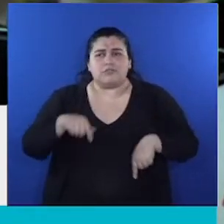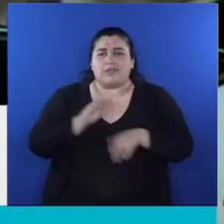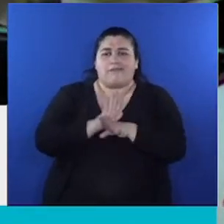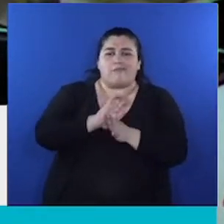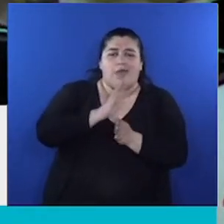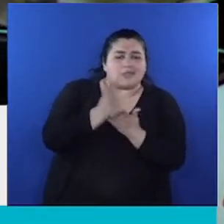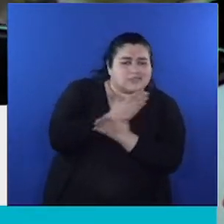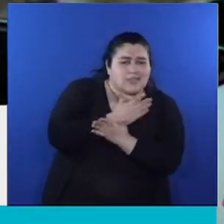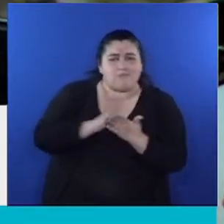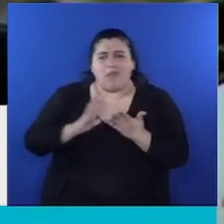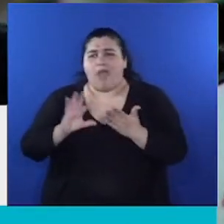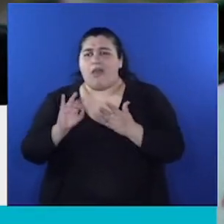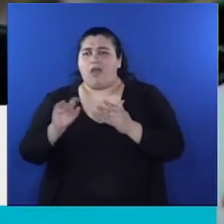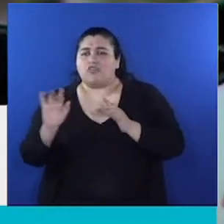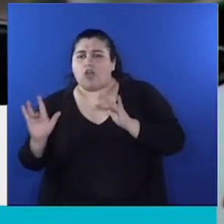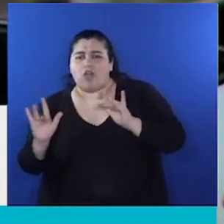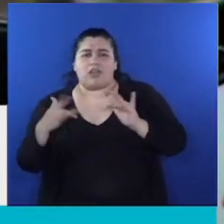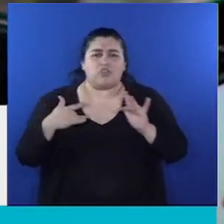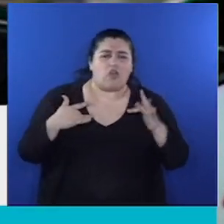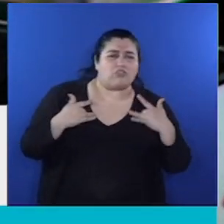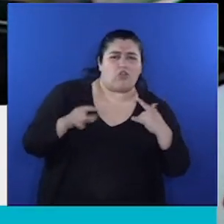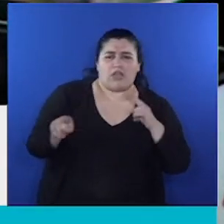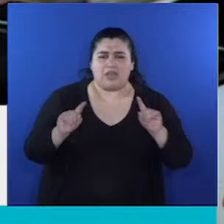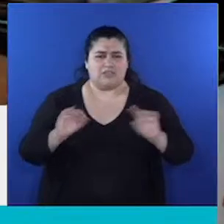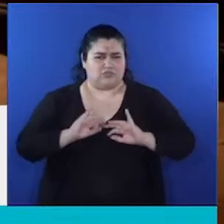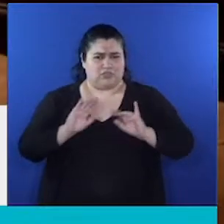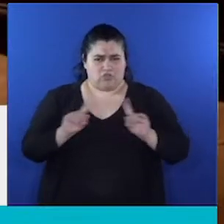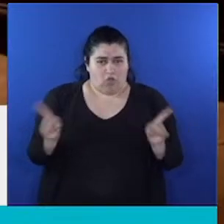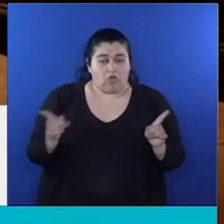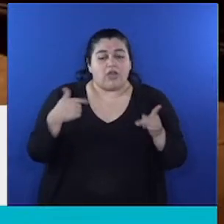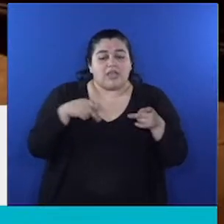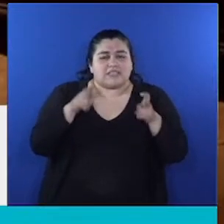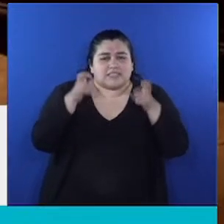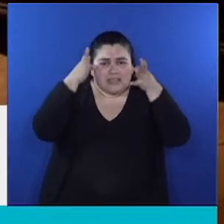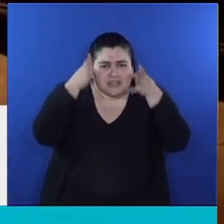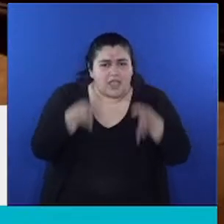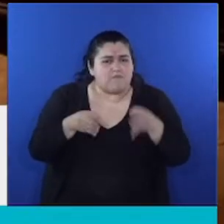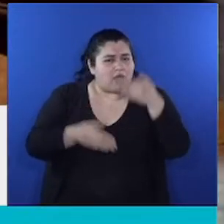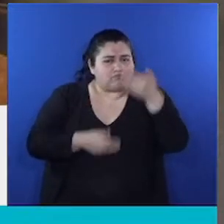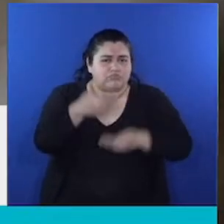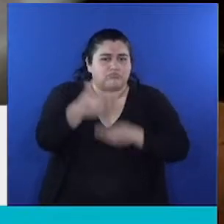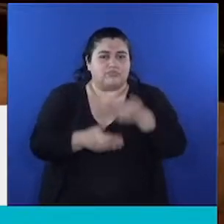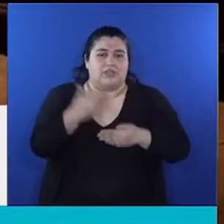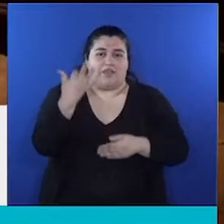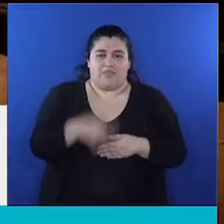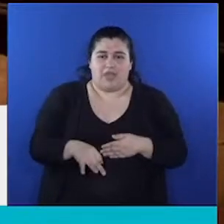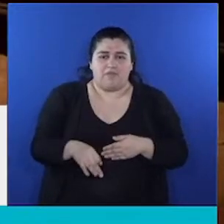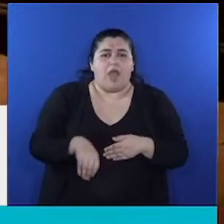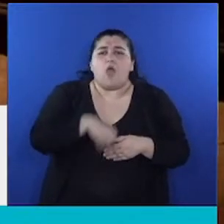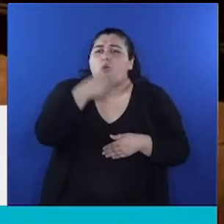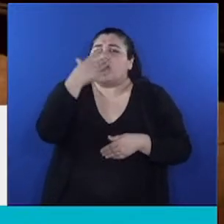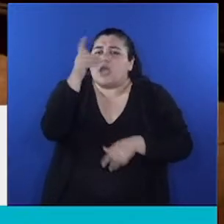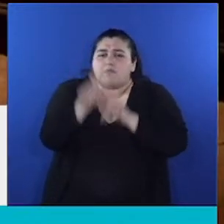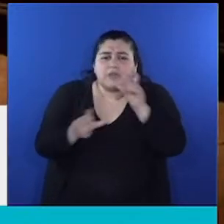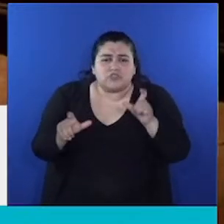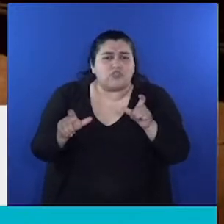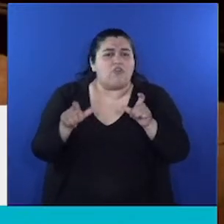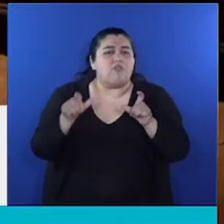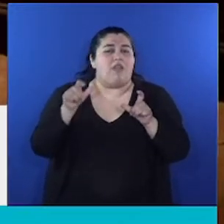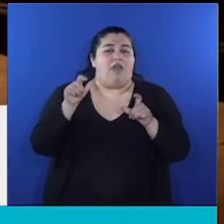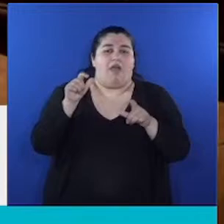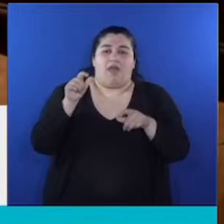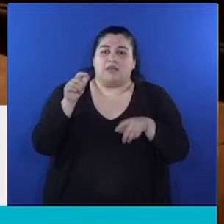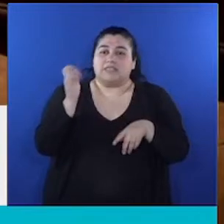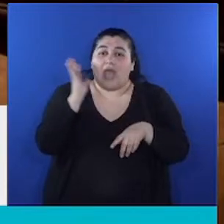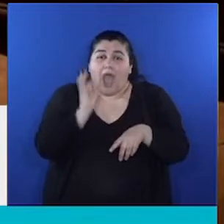de nosotros, en los tiempos en donde estos temas se ponen sobre la mesa, sea quien sea el que lleva adelante un delito de